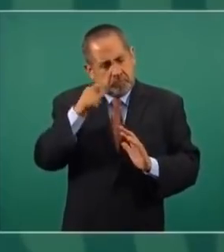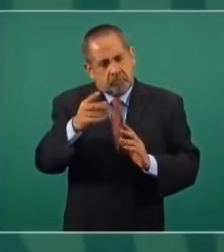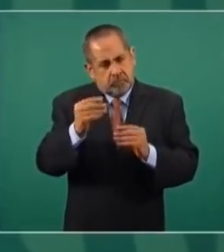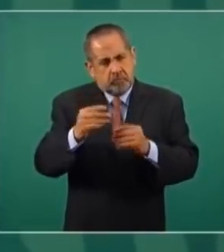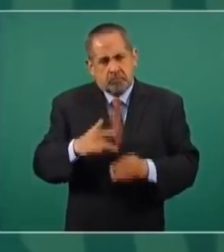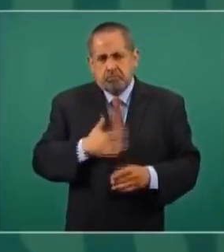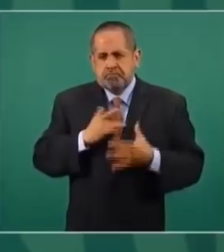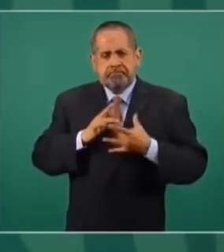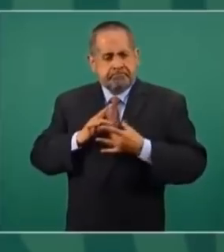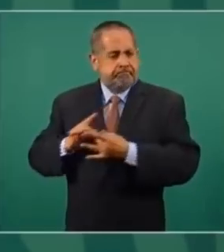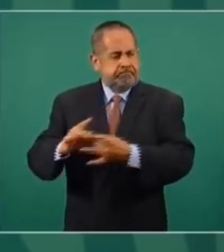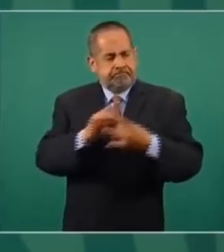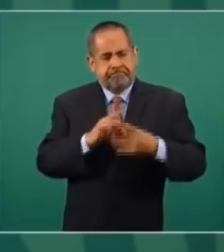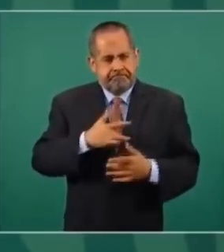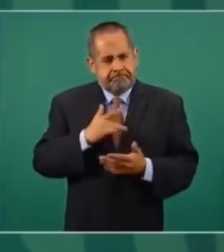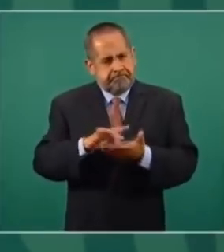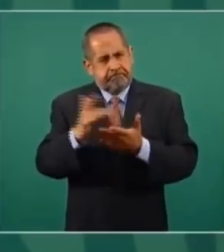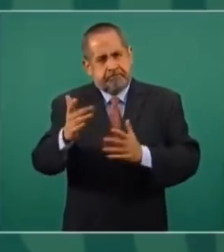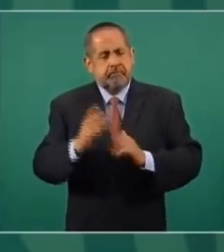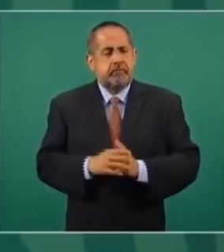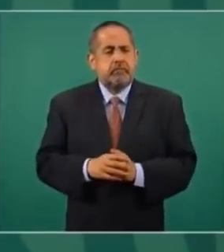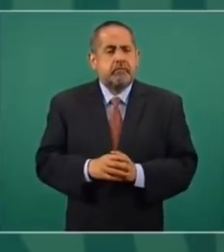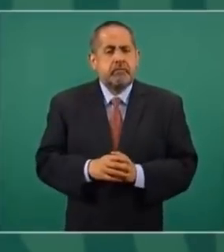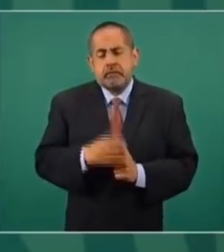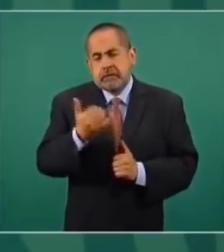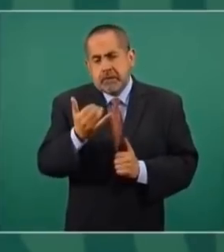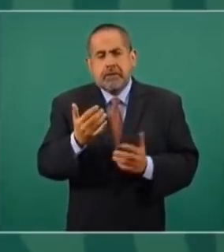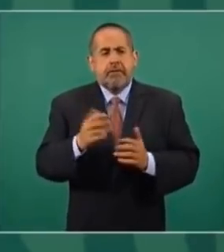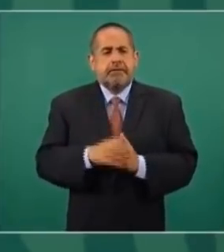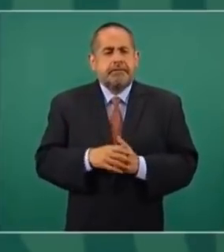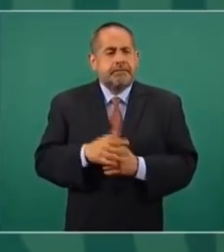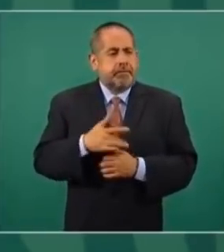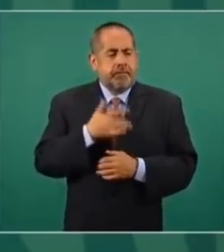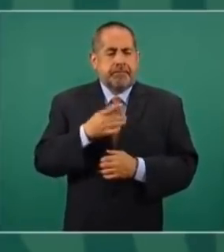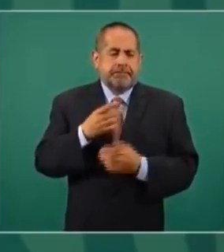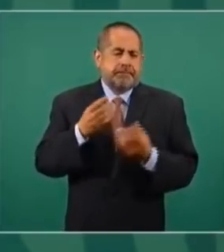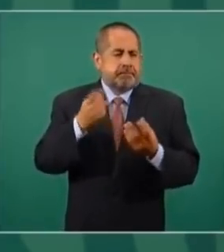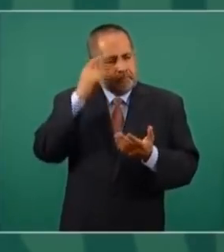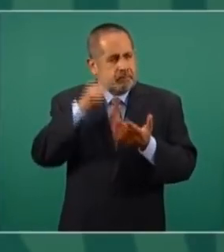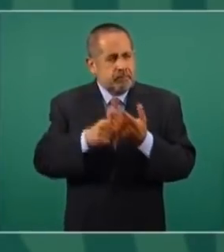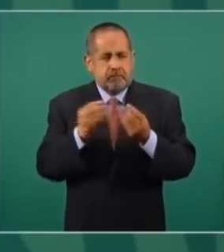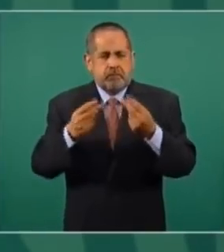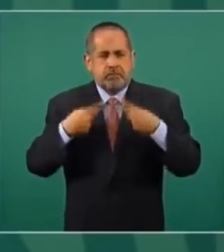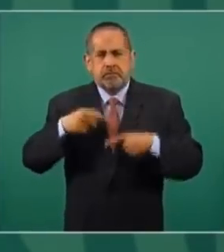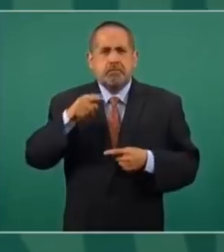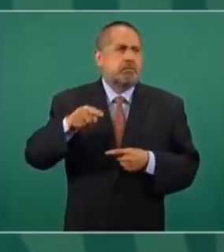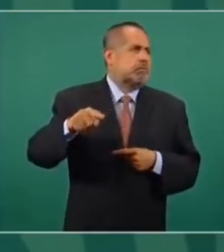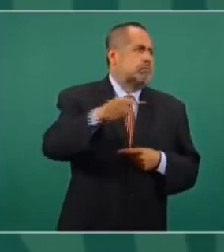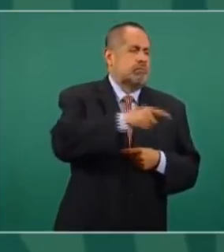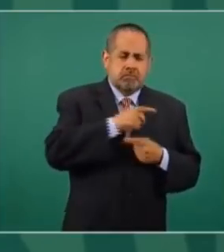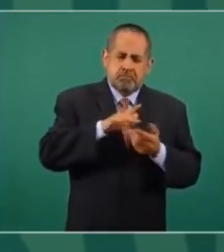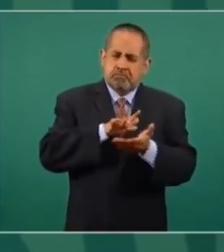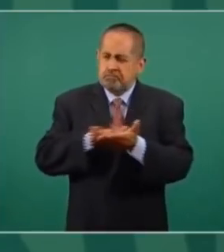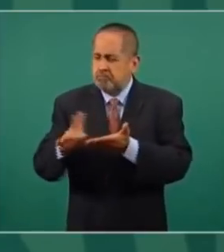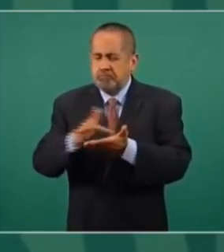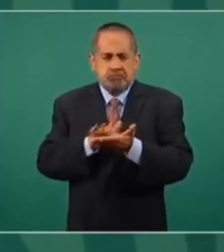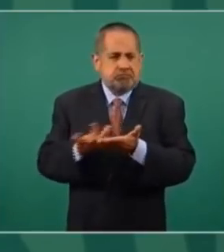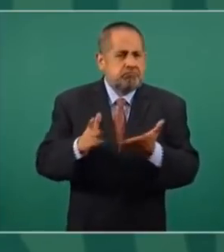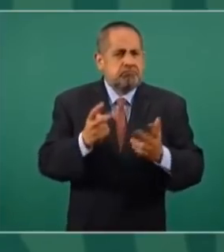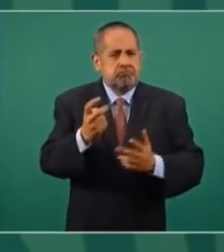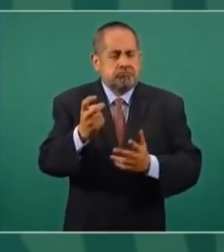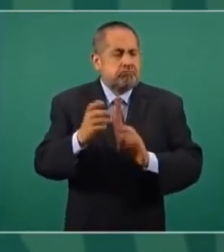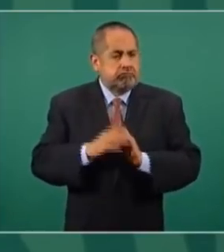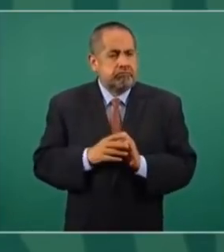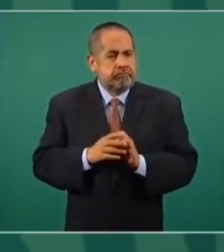la solidaridad, y así debe de haber mucha gente, porque eso